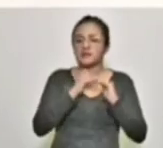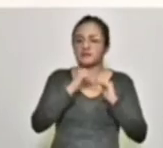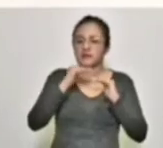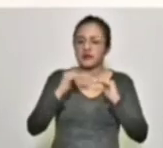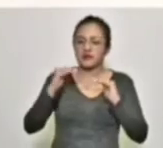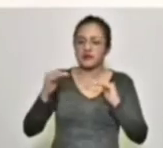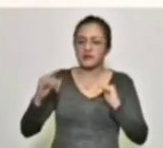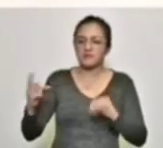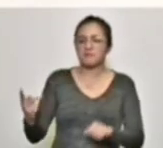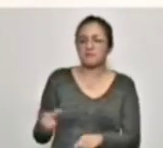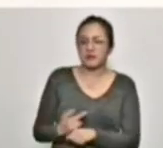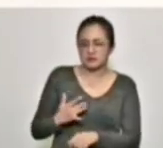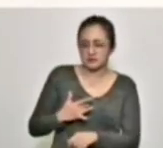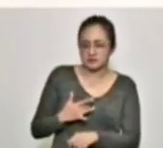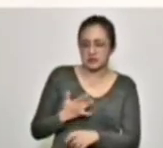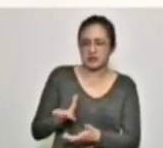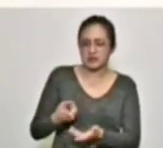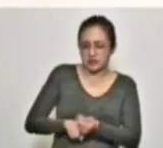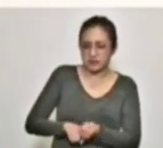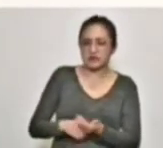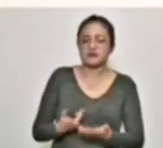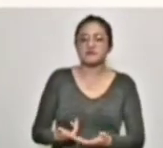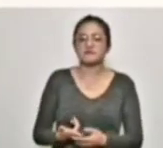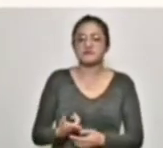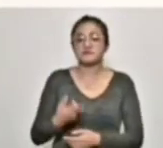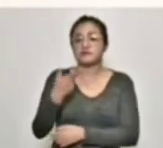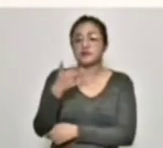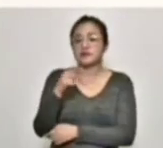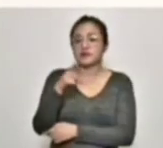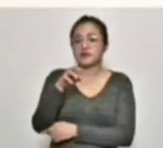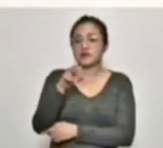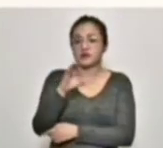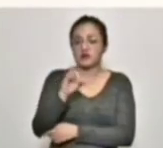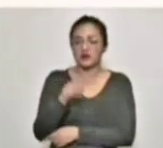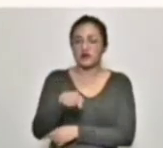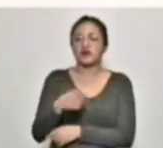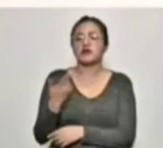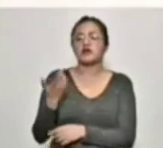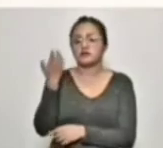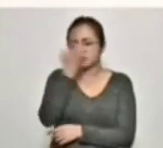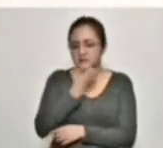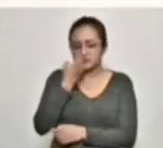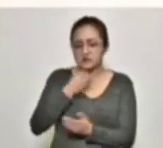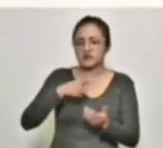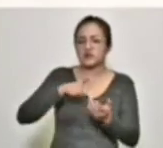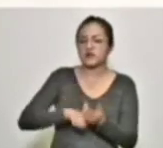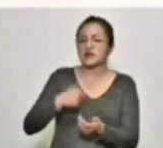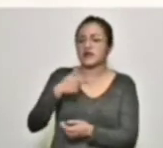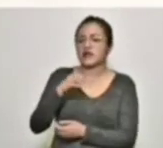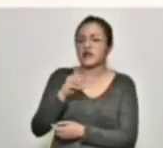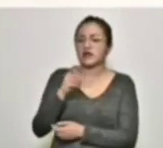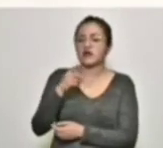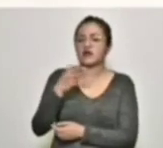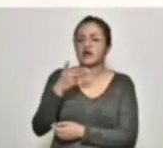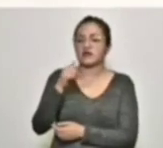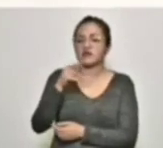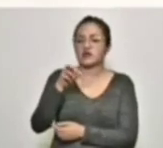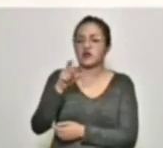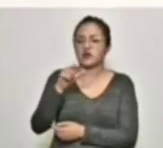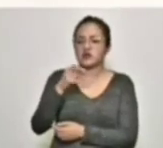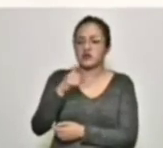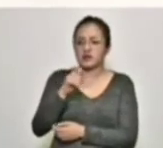verticales en la primera fase. En la parte hídrica se hicieron estudios de hidrología, geohidrología